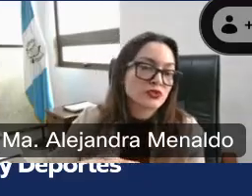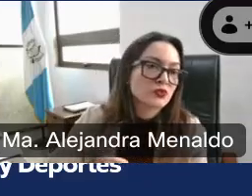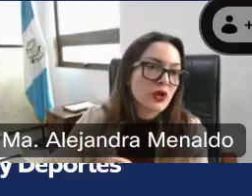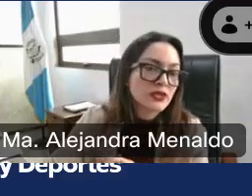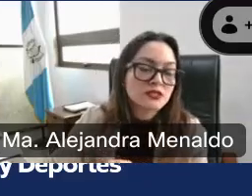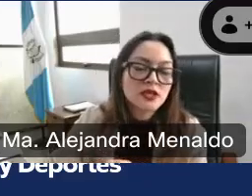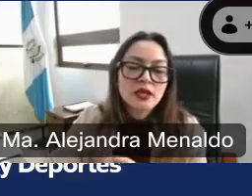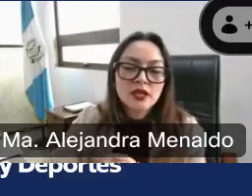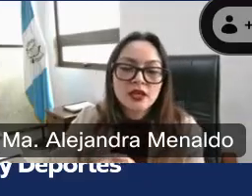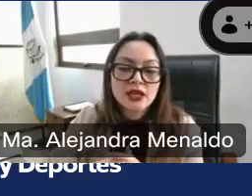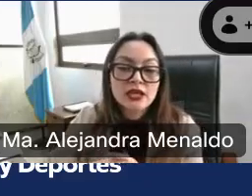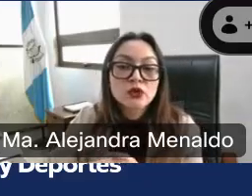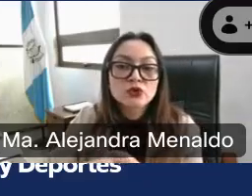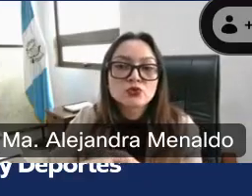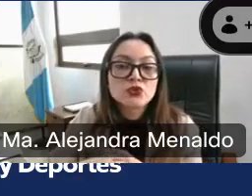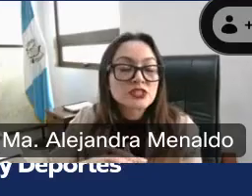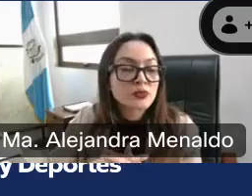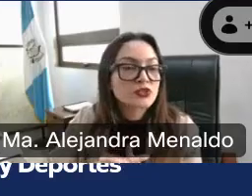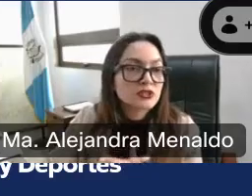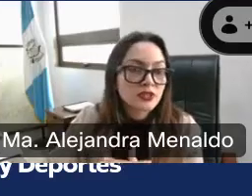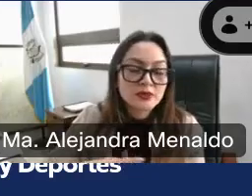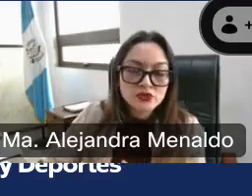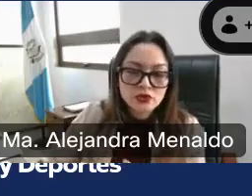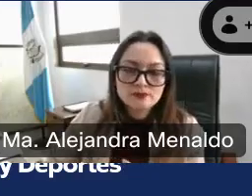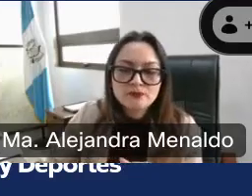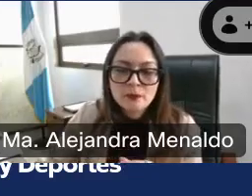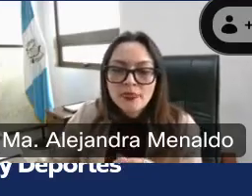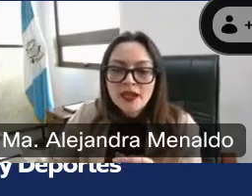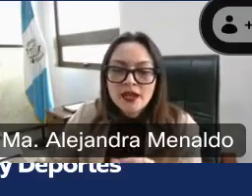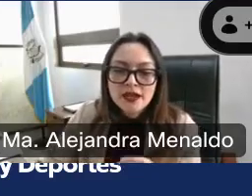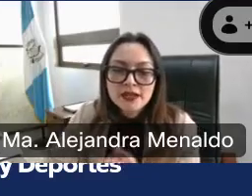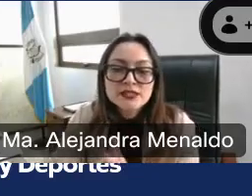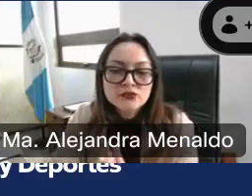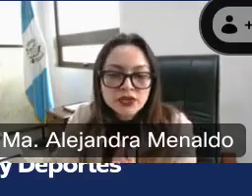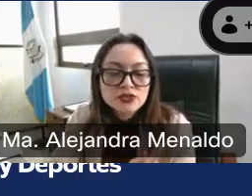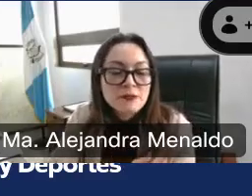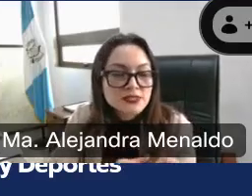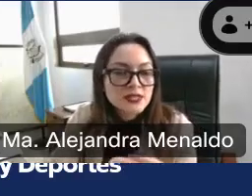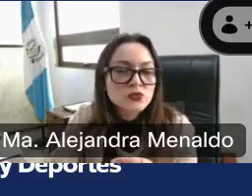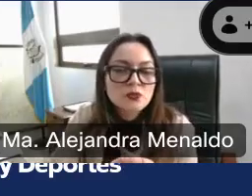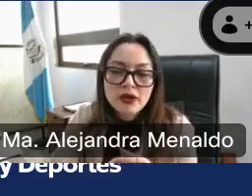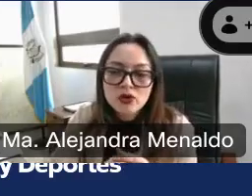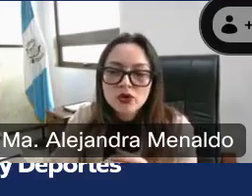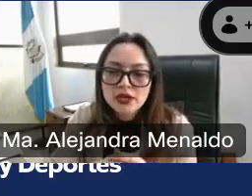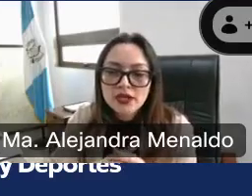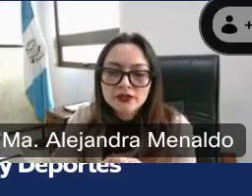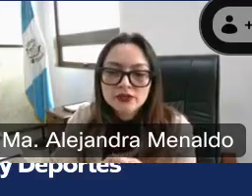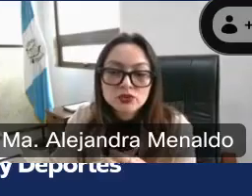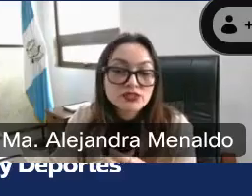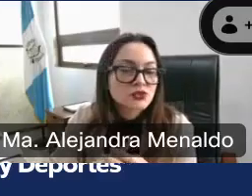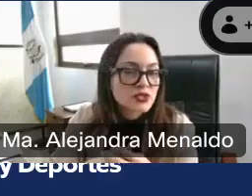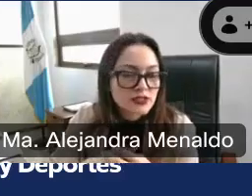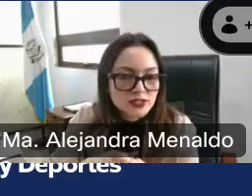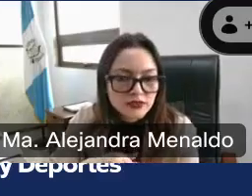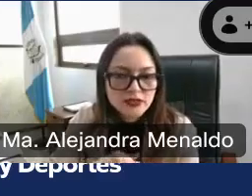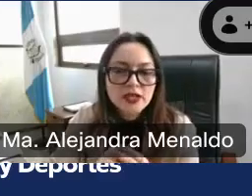puntos porcentuales en los municipios de intervención. A este esfuerzo también se han sumado actores de